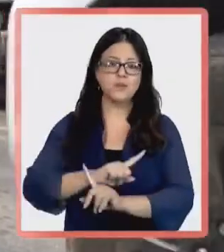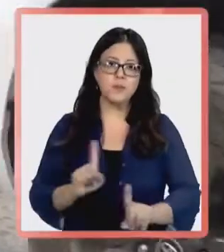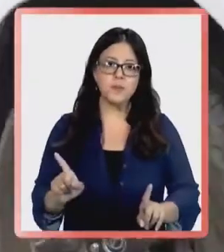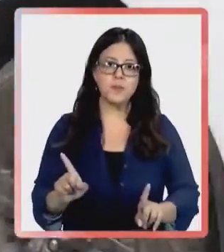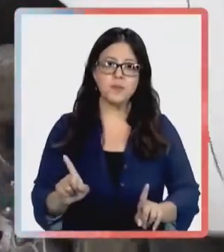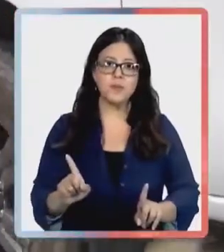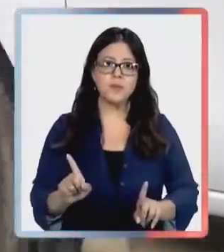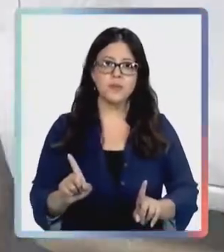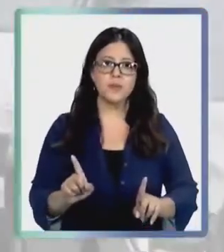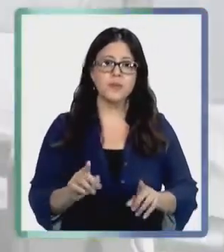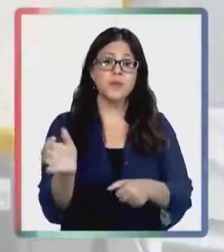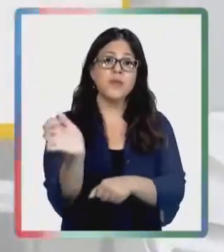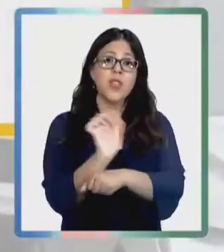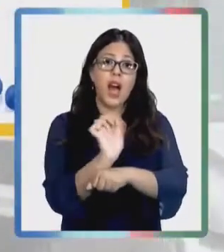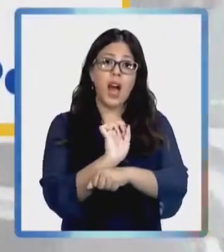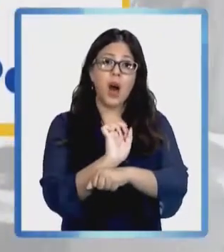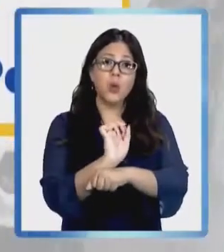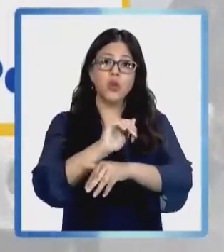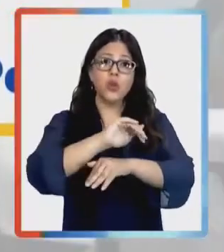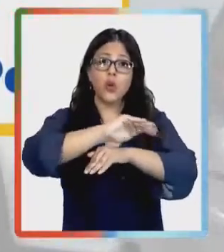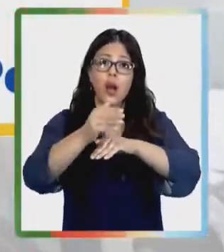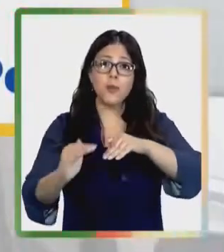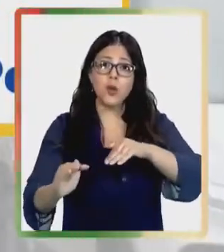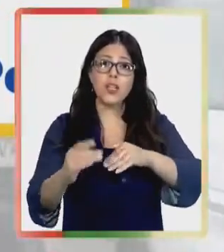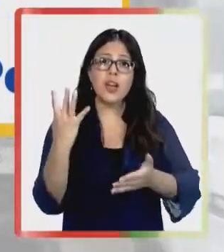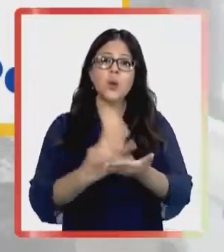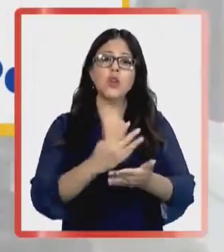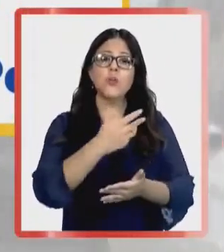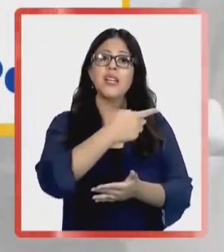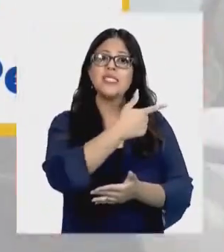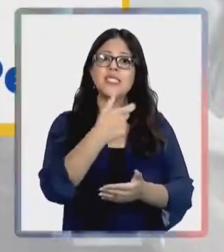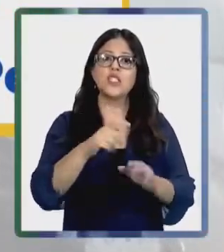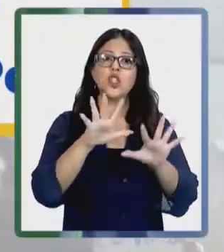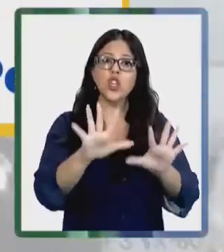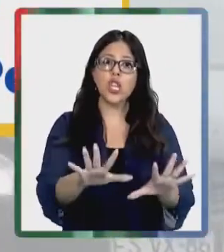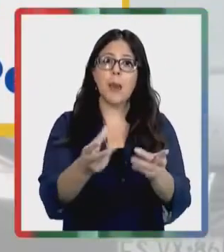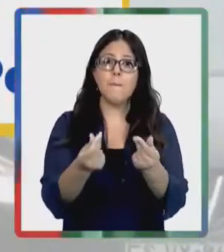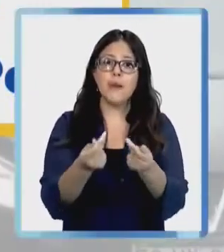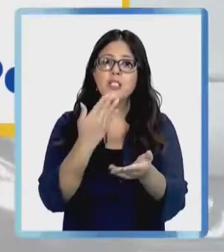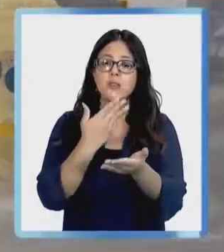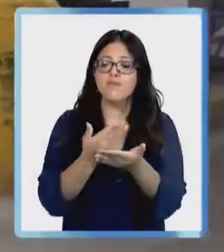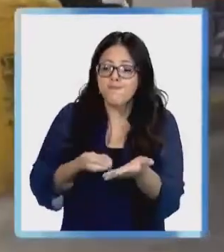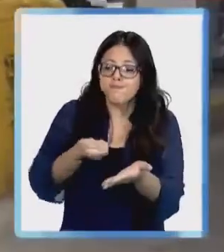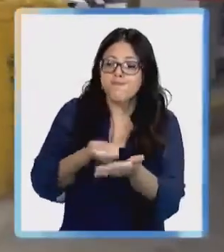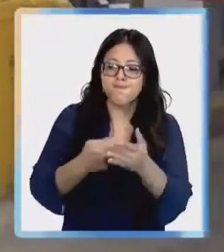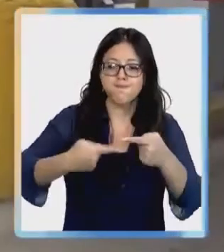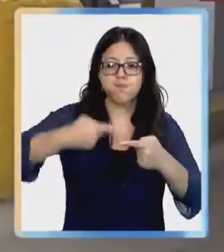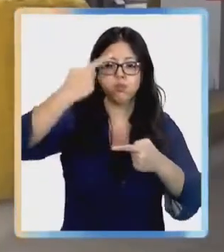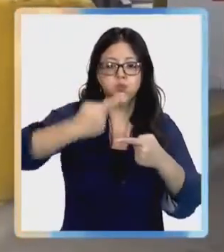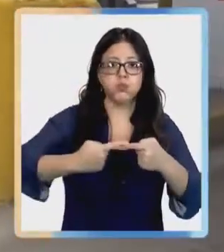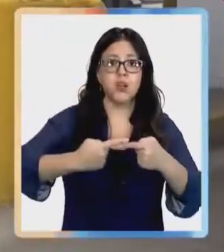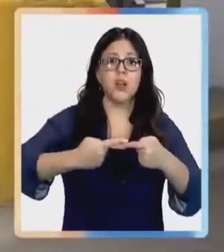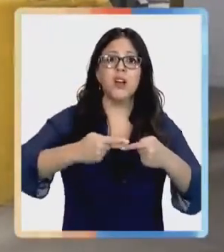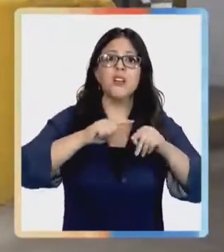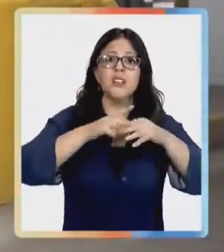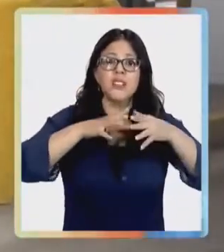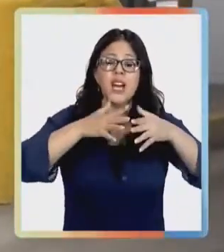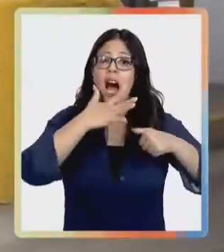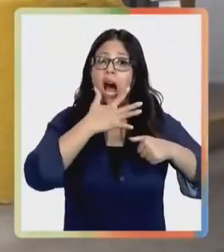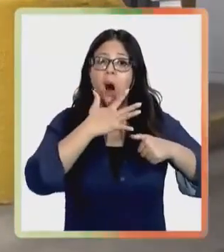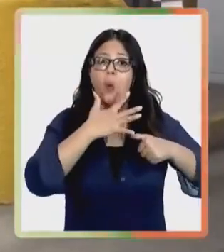pagar 4.710 pesos al pasar por el peaje Agua Amarilla. Con la rebaja se podría reducir esta cifra